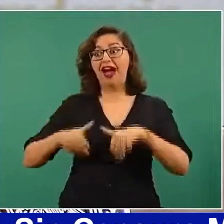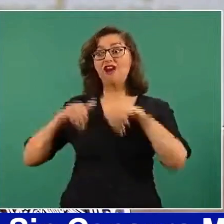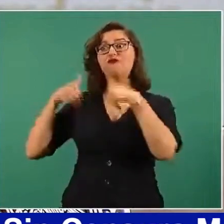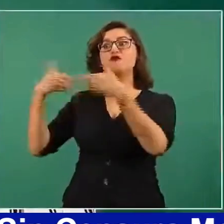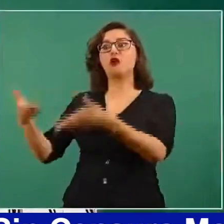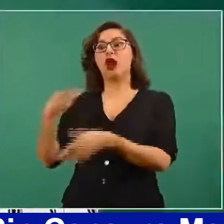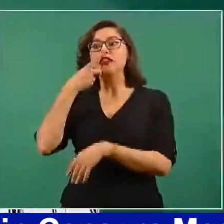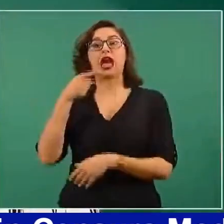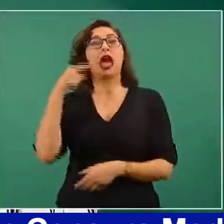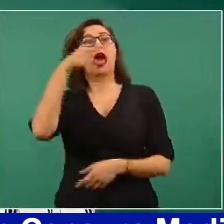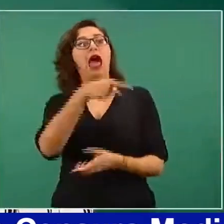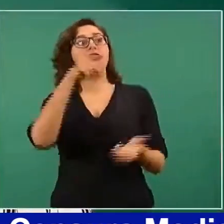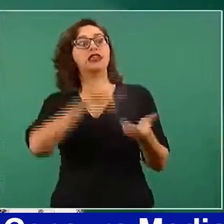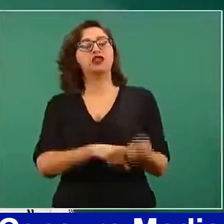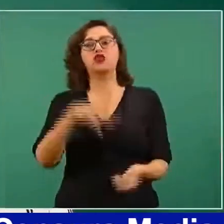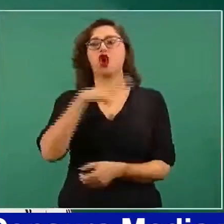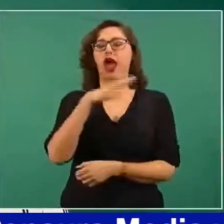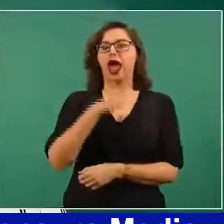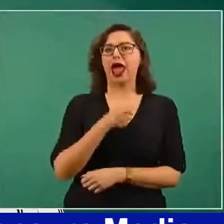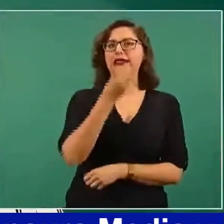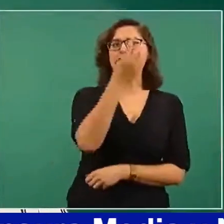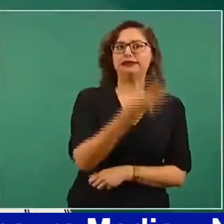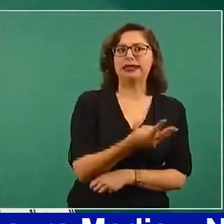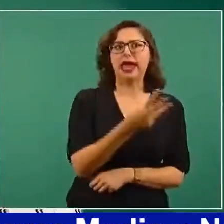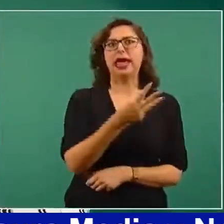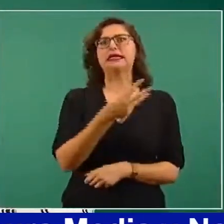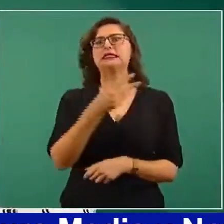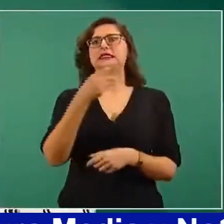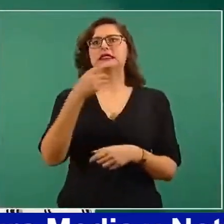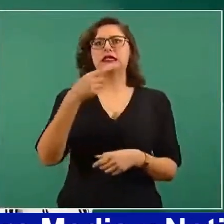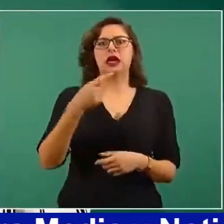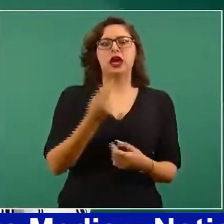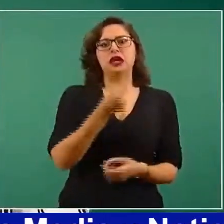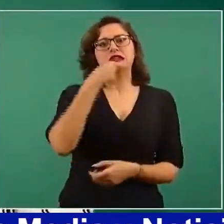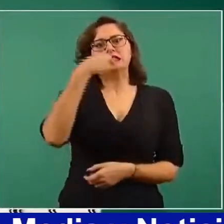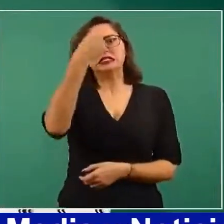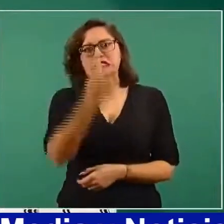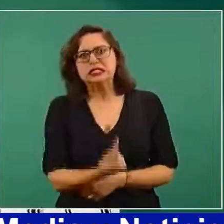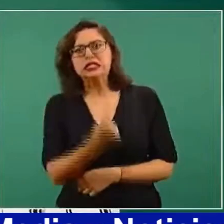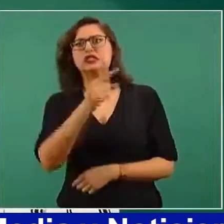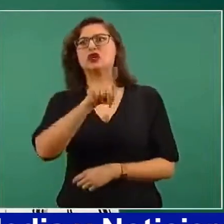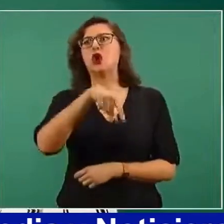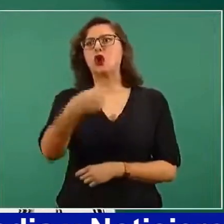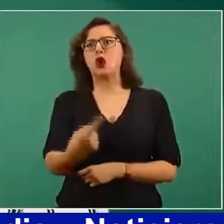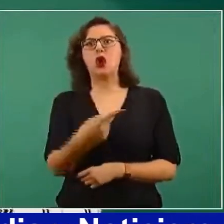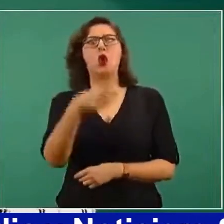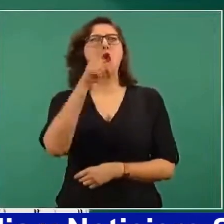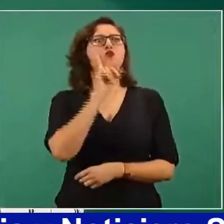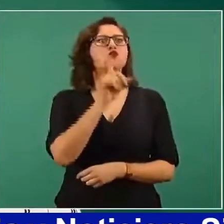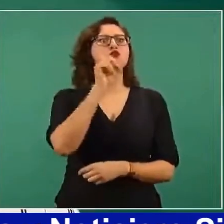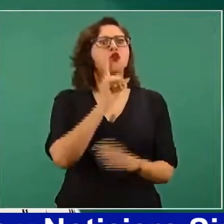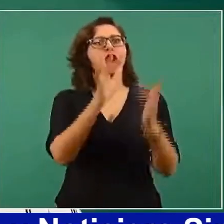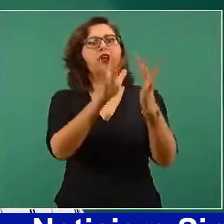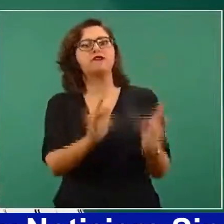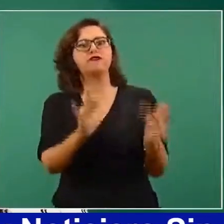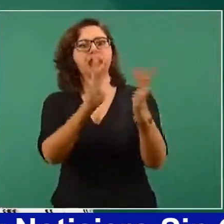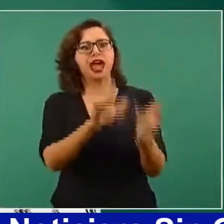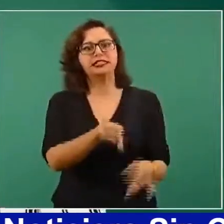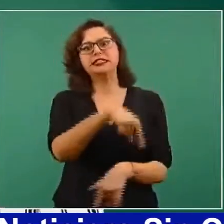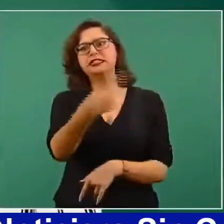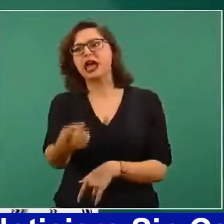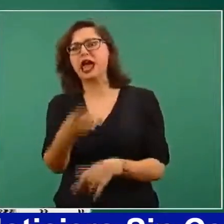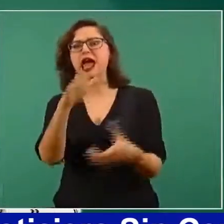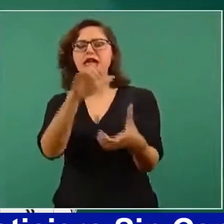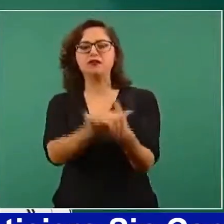otro secuestrado, que la secuestradora era de origen francés, que estaba casada con el